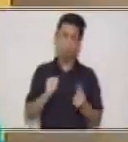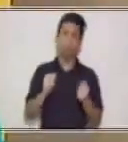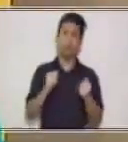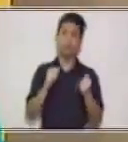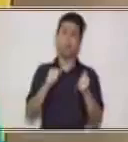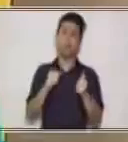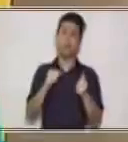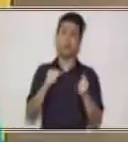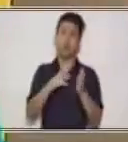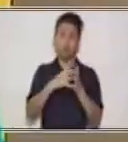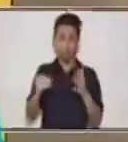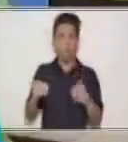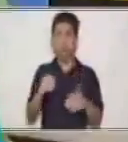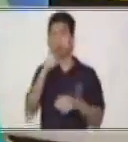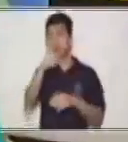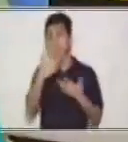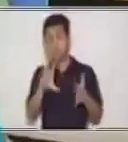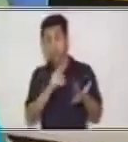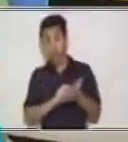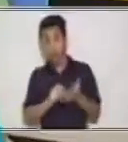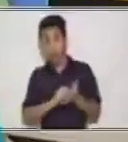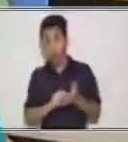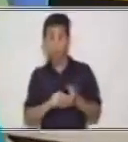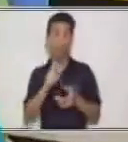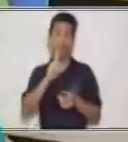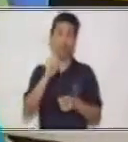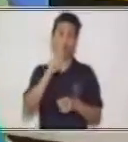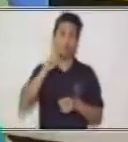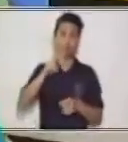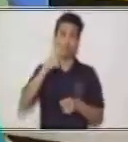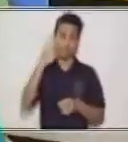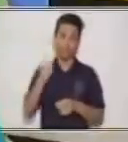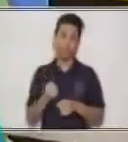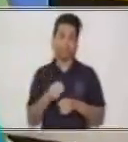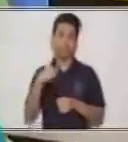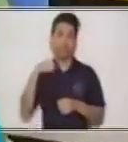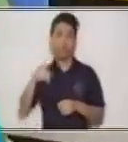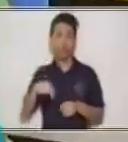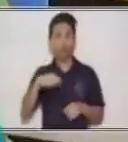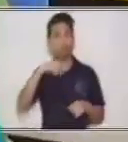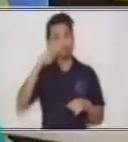pero yo te lo quiero recordar porque es muy importante que reforcemos hoy el tema.